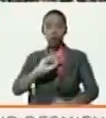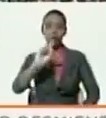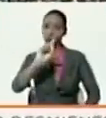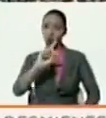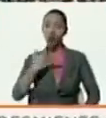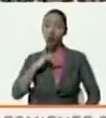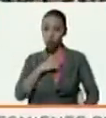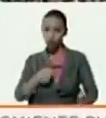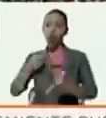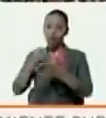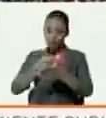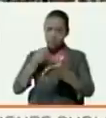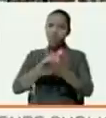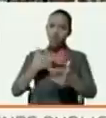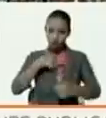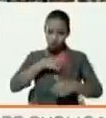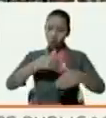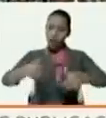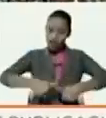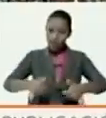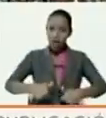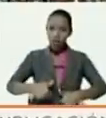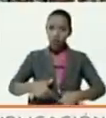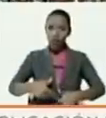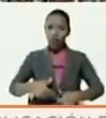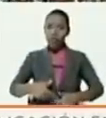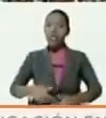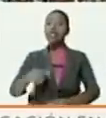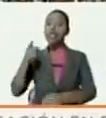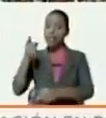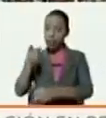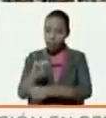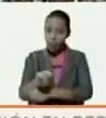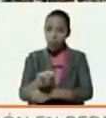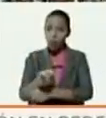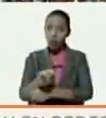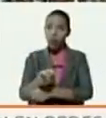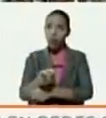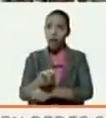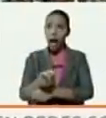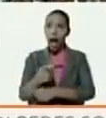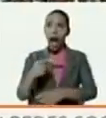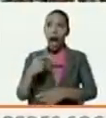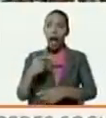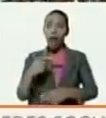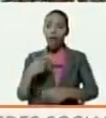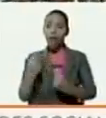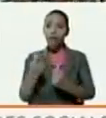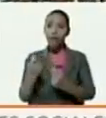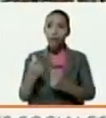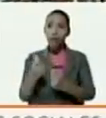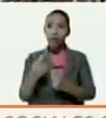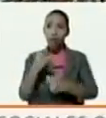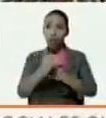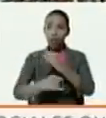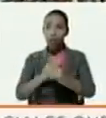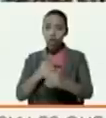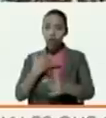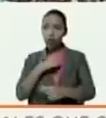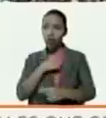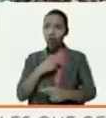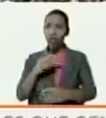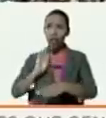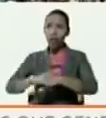batallas las peleamos, las combatimos y le vemos exactamente al fondo. ¿Qué está convocando? Probablemente deben tener una